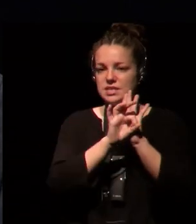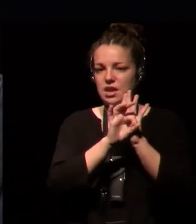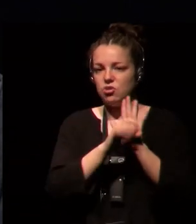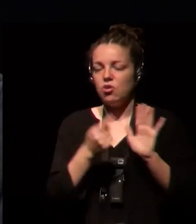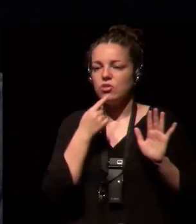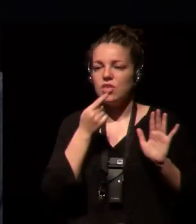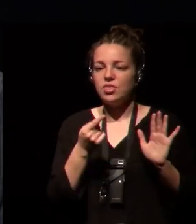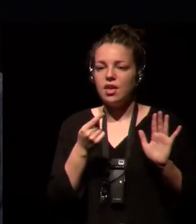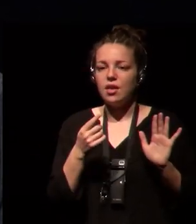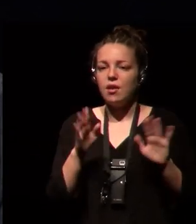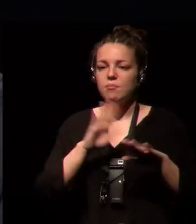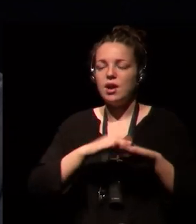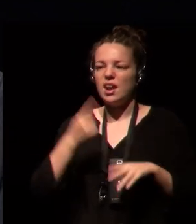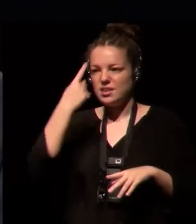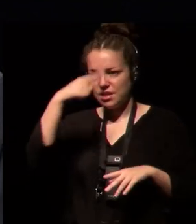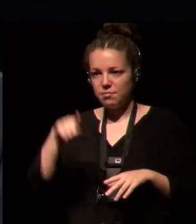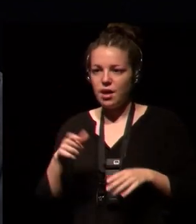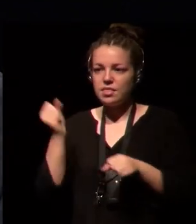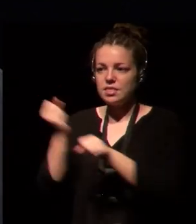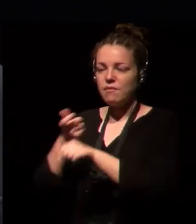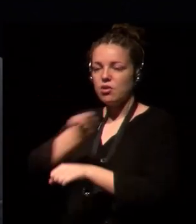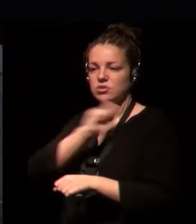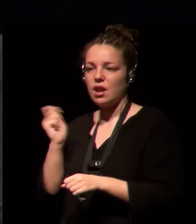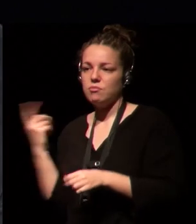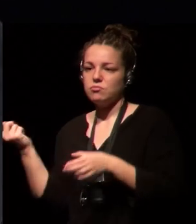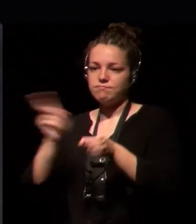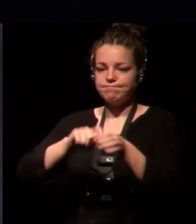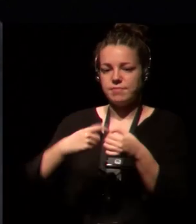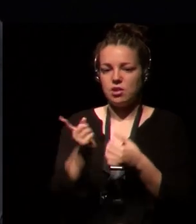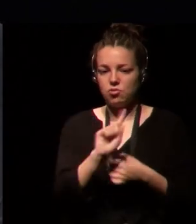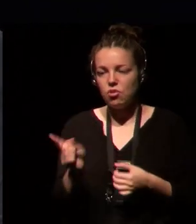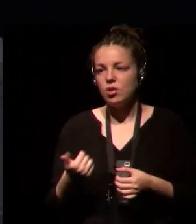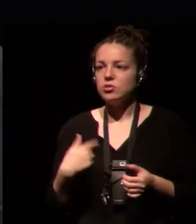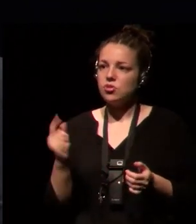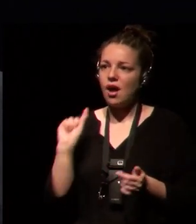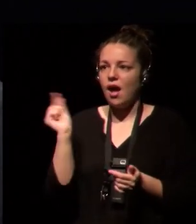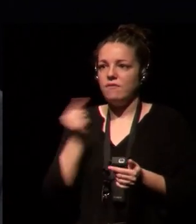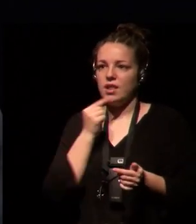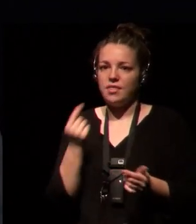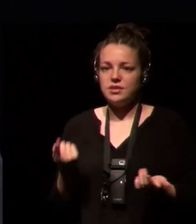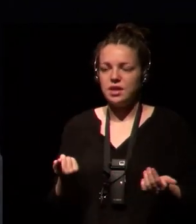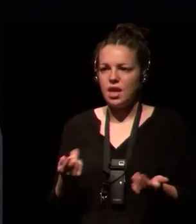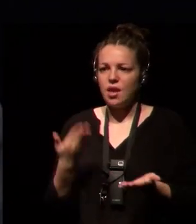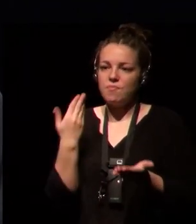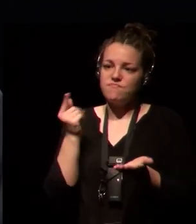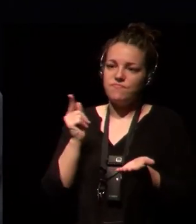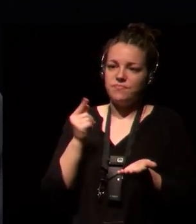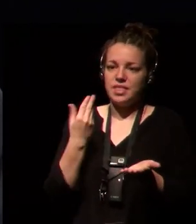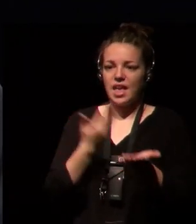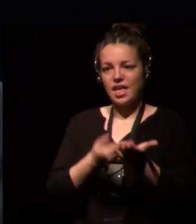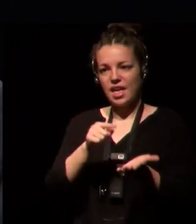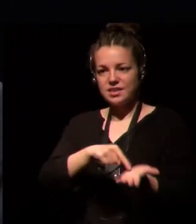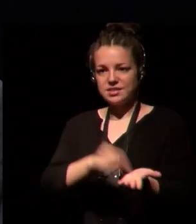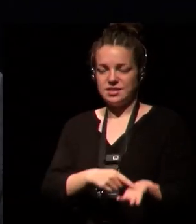de trabajo de esclavos. En fin, son habilidades que exigen el fin de la esclavitud en el mar para esta